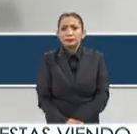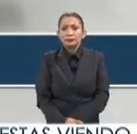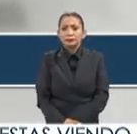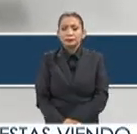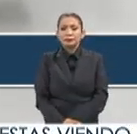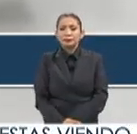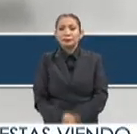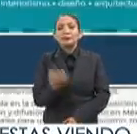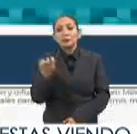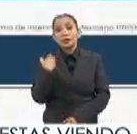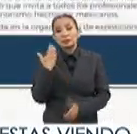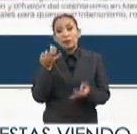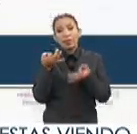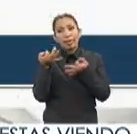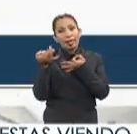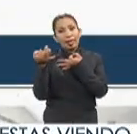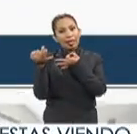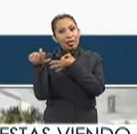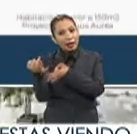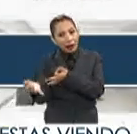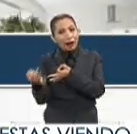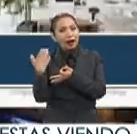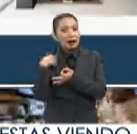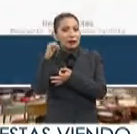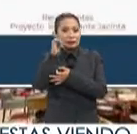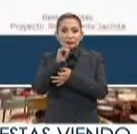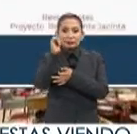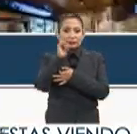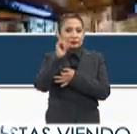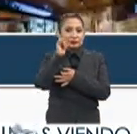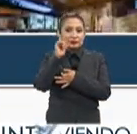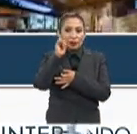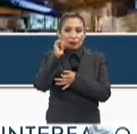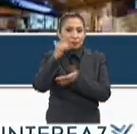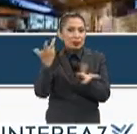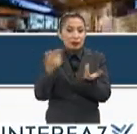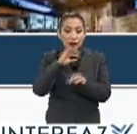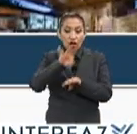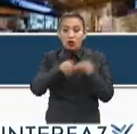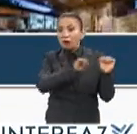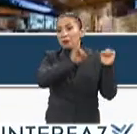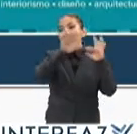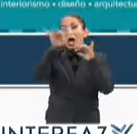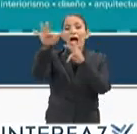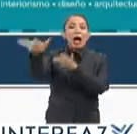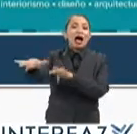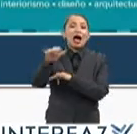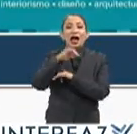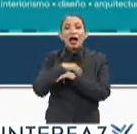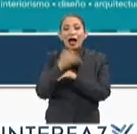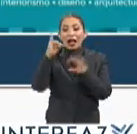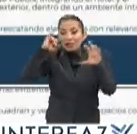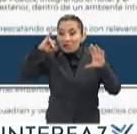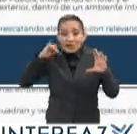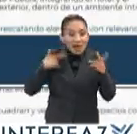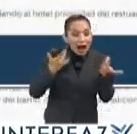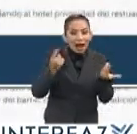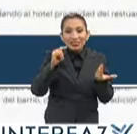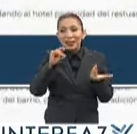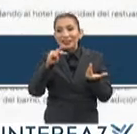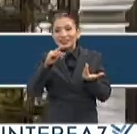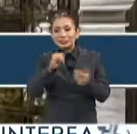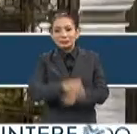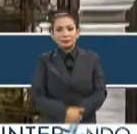Claro. Y es un atractivo y hace que siempre pues quieran ir todos con Instagram a la parte de tendencias,